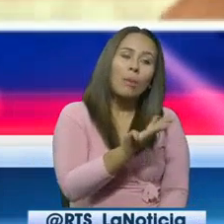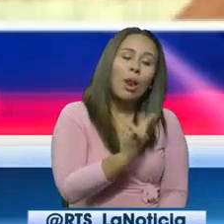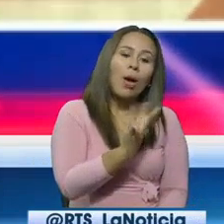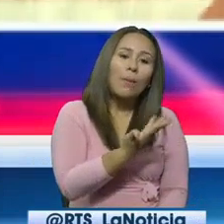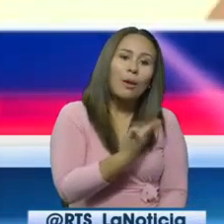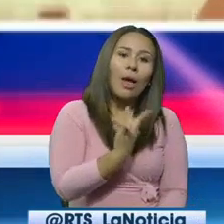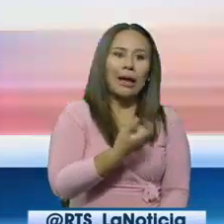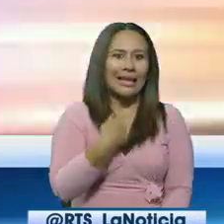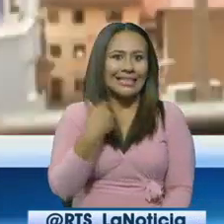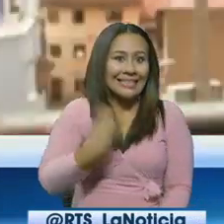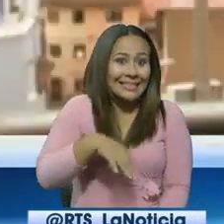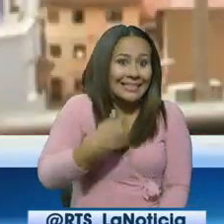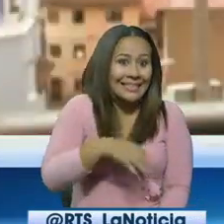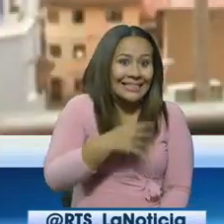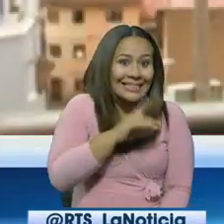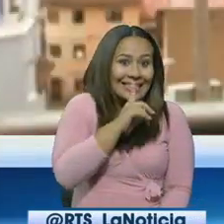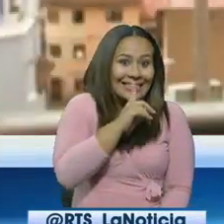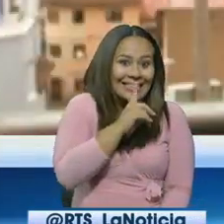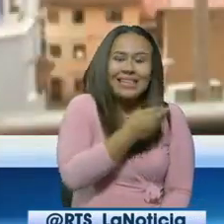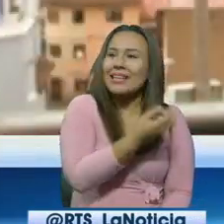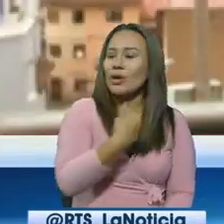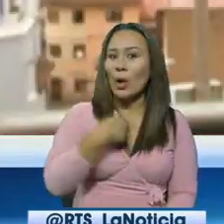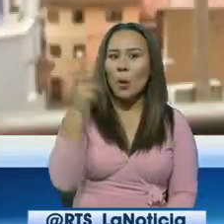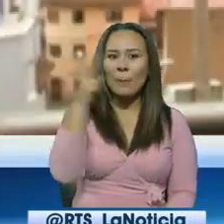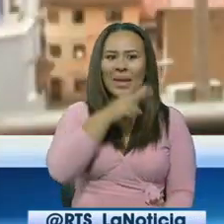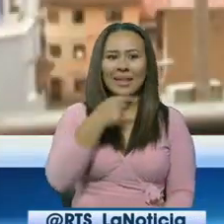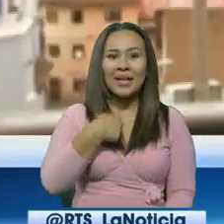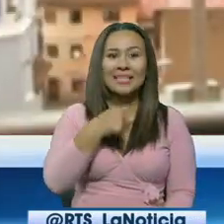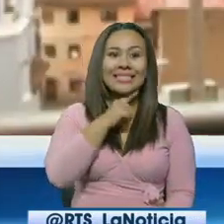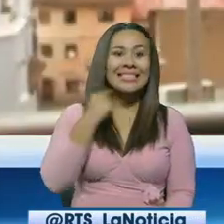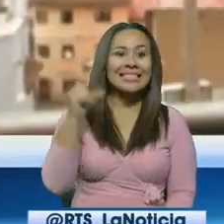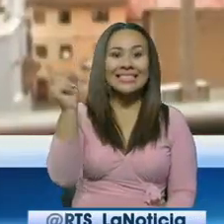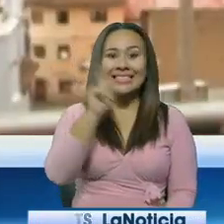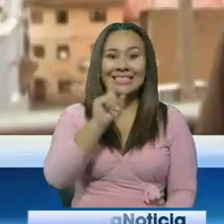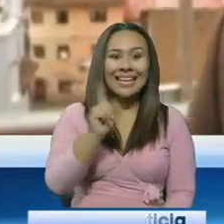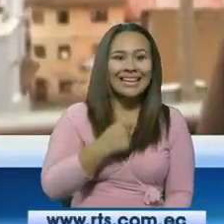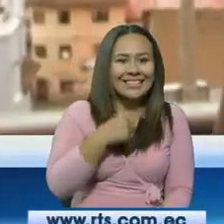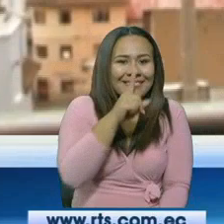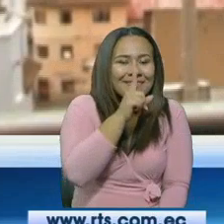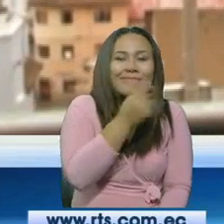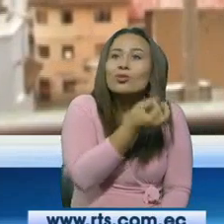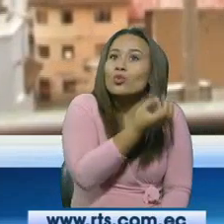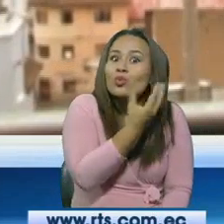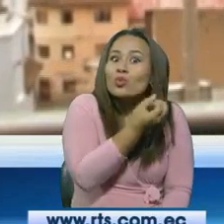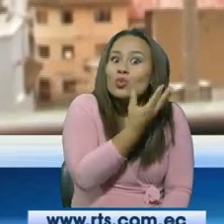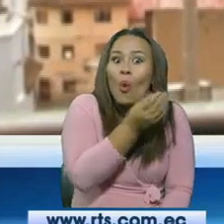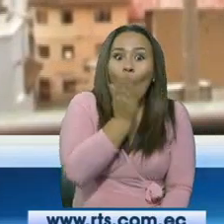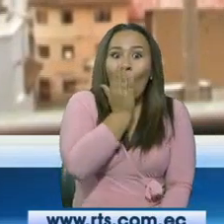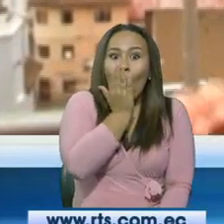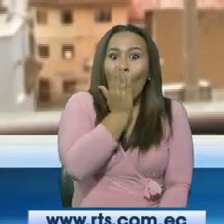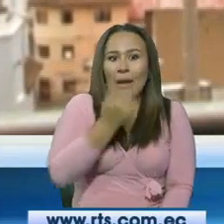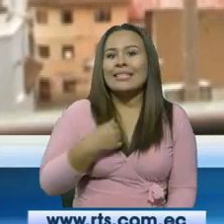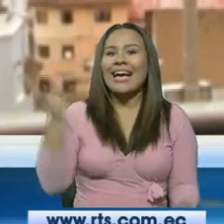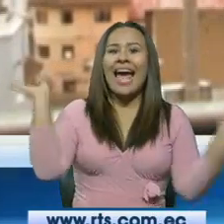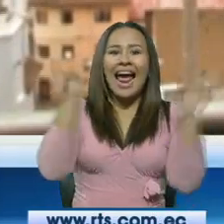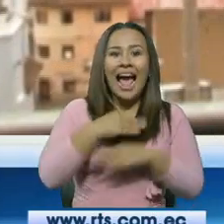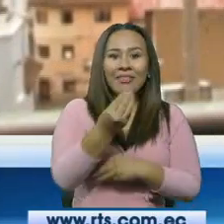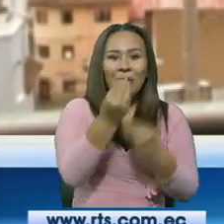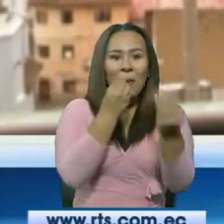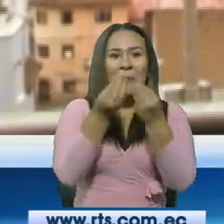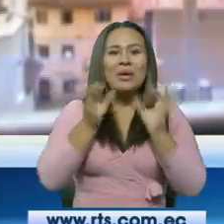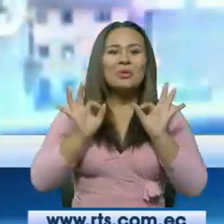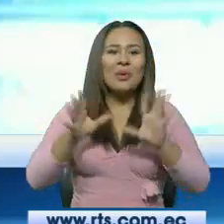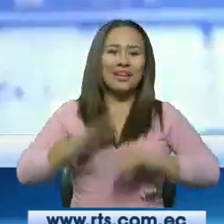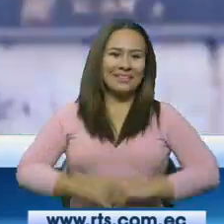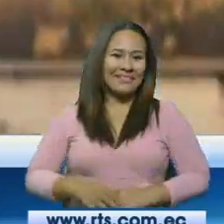se enteraba de todo lo que pasaba en el submundo de la noche de Quito desde entonces. Y comió gratis de una semana. Ese tipo de cosas, esas eran